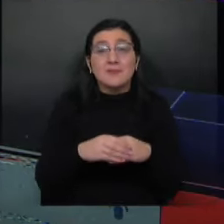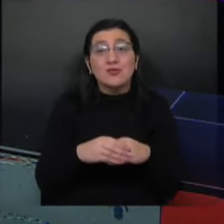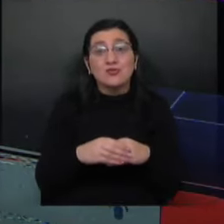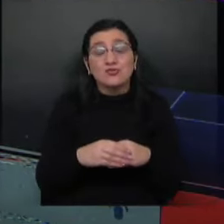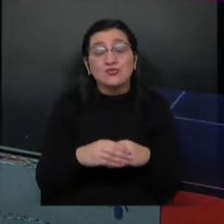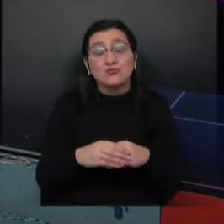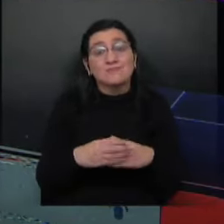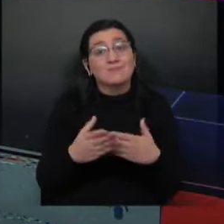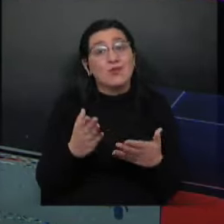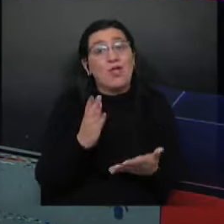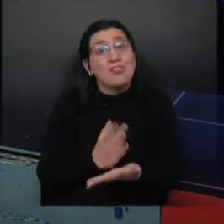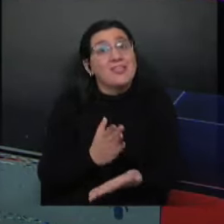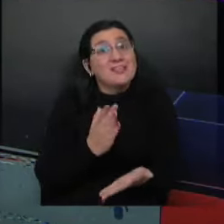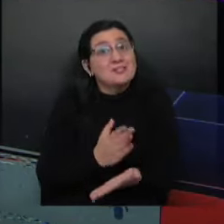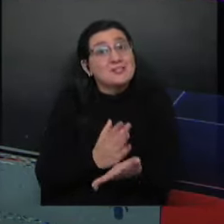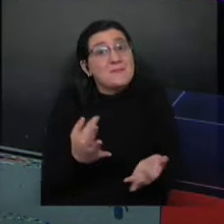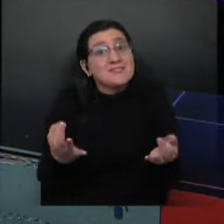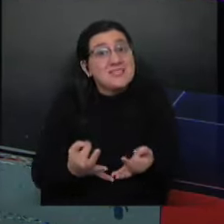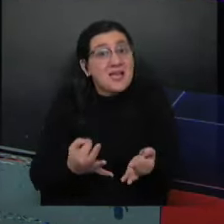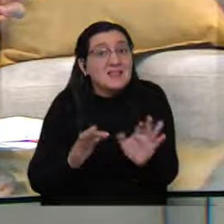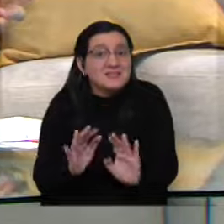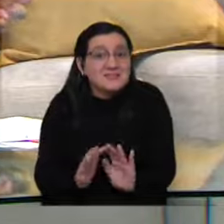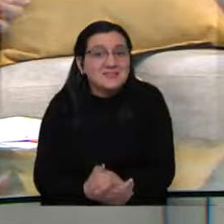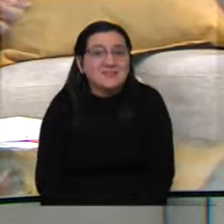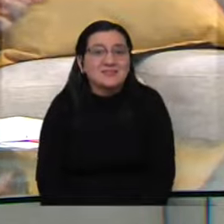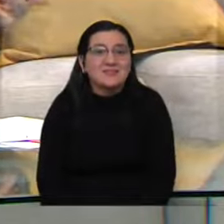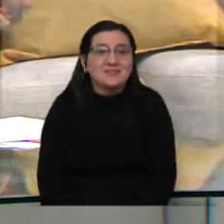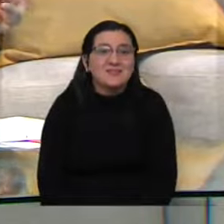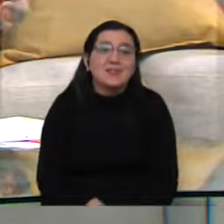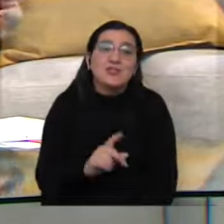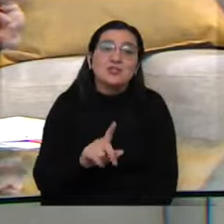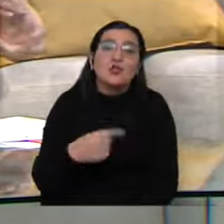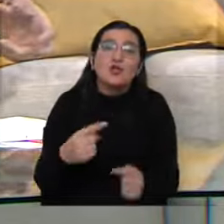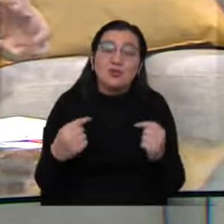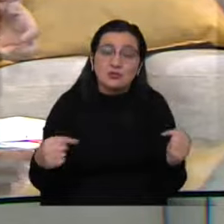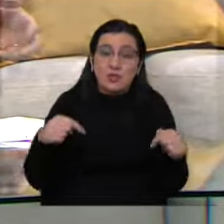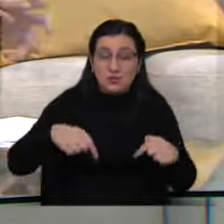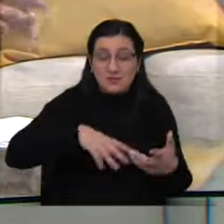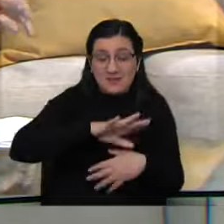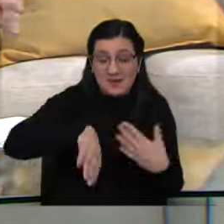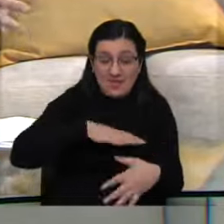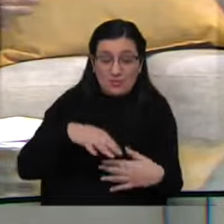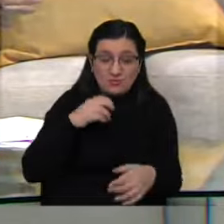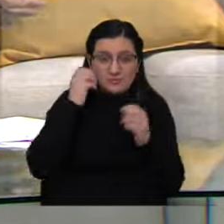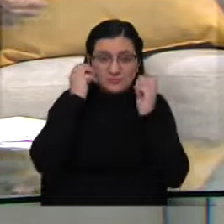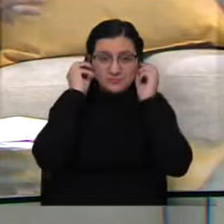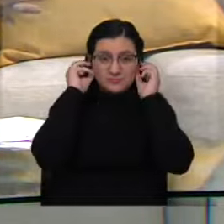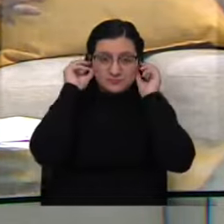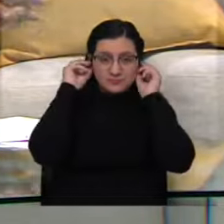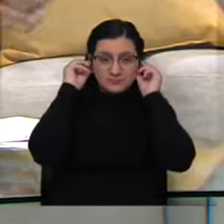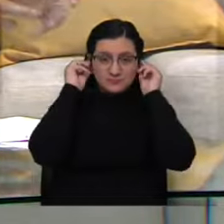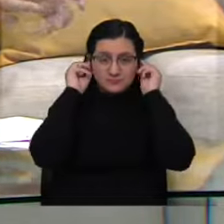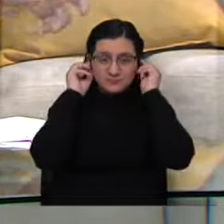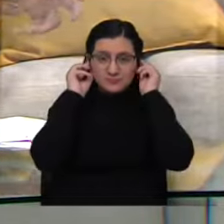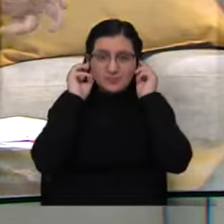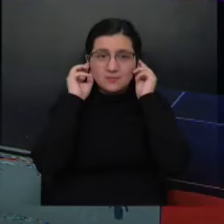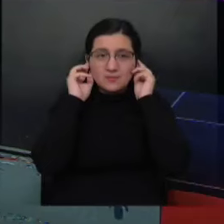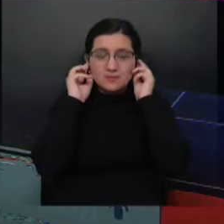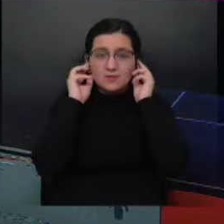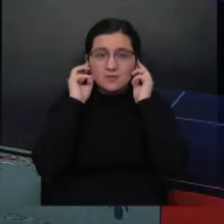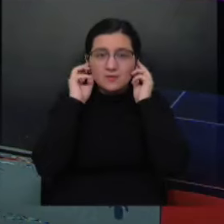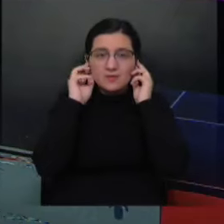derecho están los amigos con derecho también No eso es otra cosa Marcelo no les ha pasado que cuando les viene una mala una jodida en la vida